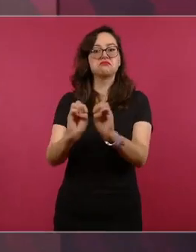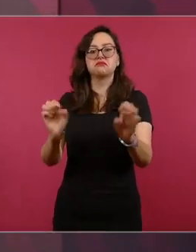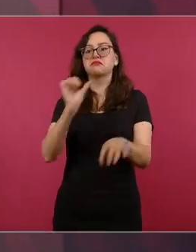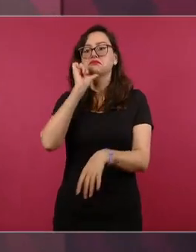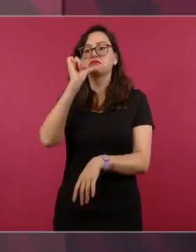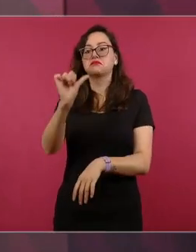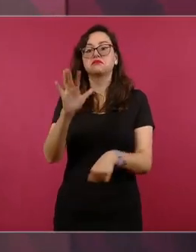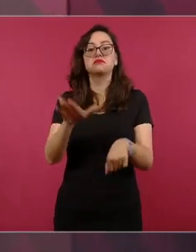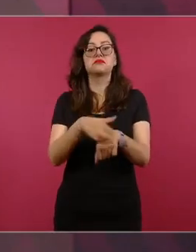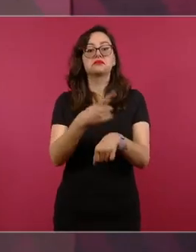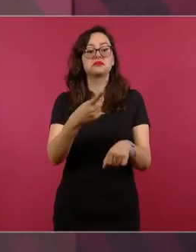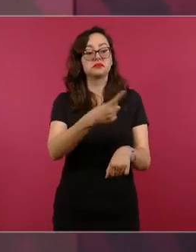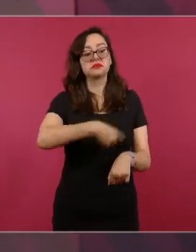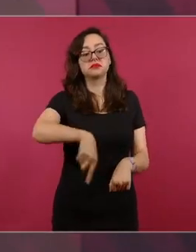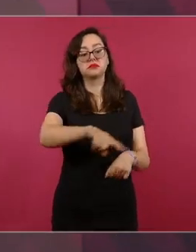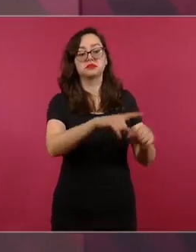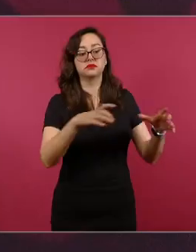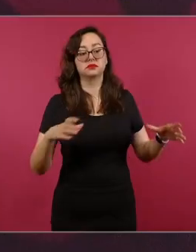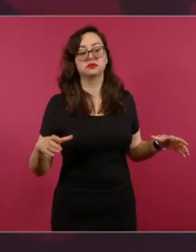porque así les convenía.